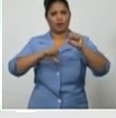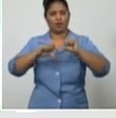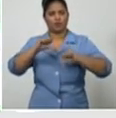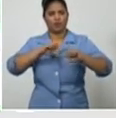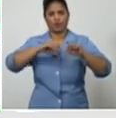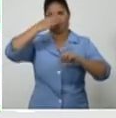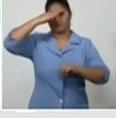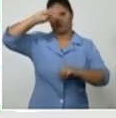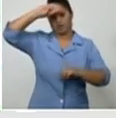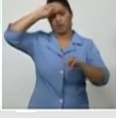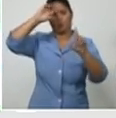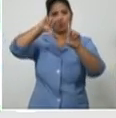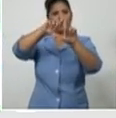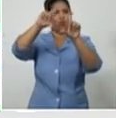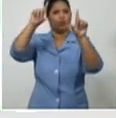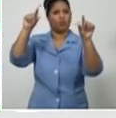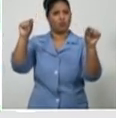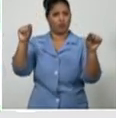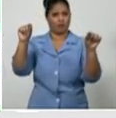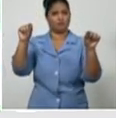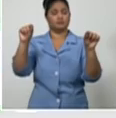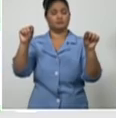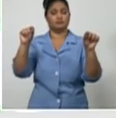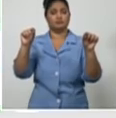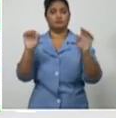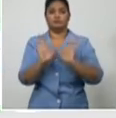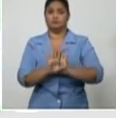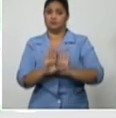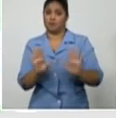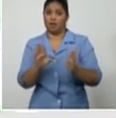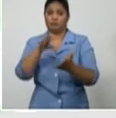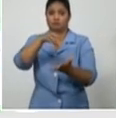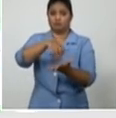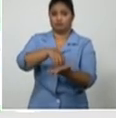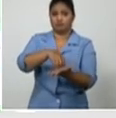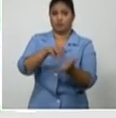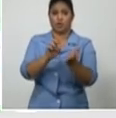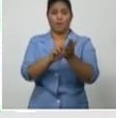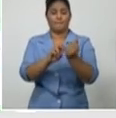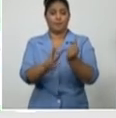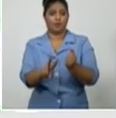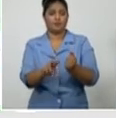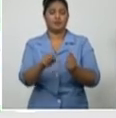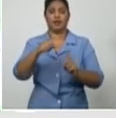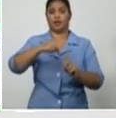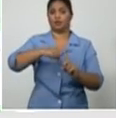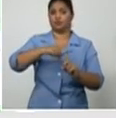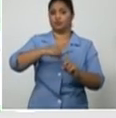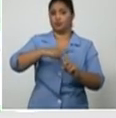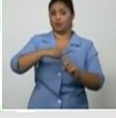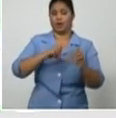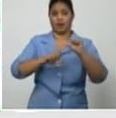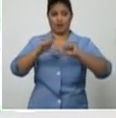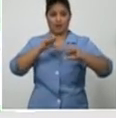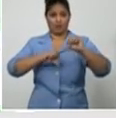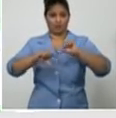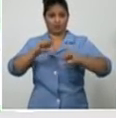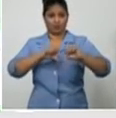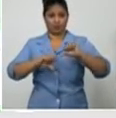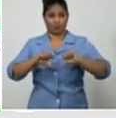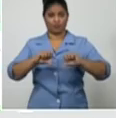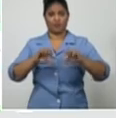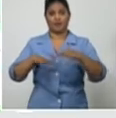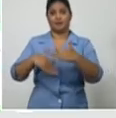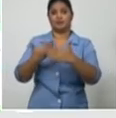Hay que decir que ya el laboratorio de la provincia de Las Tunas pues en el día de ayer